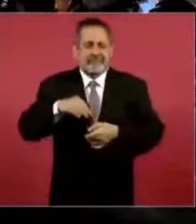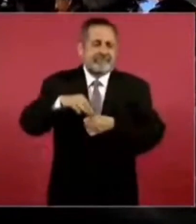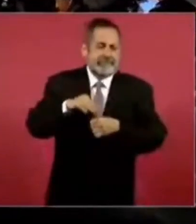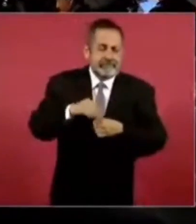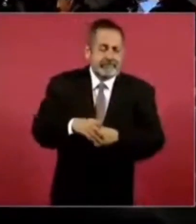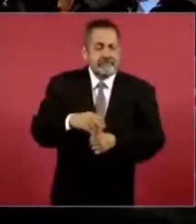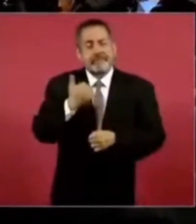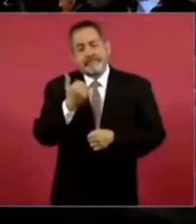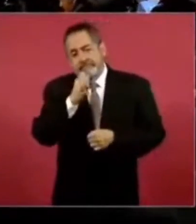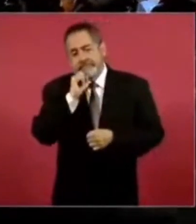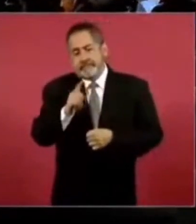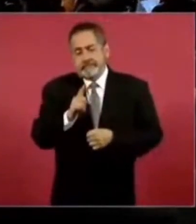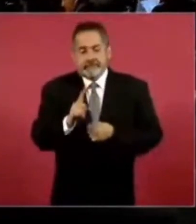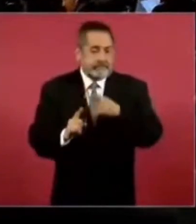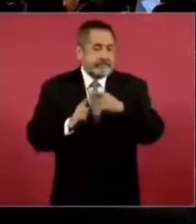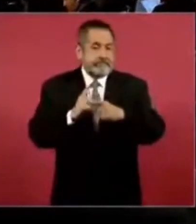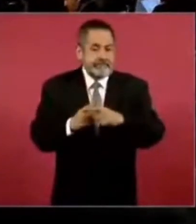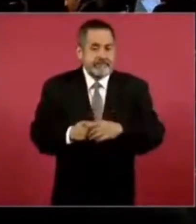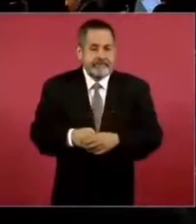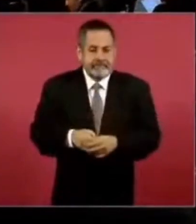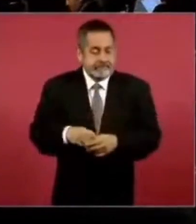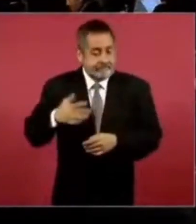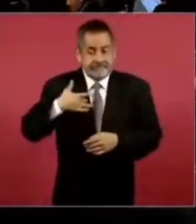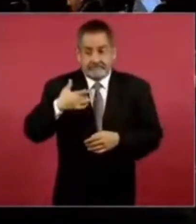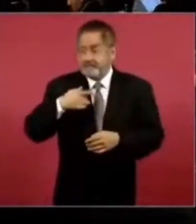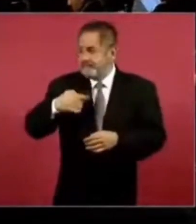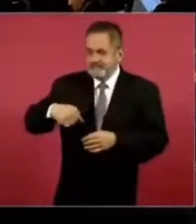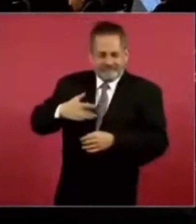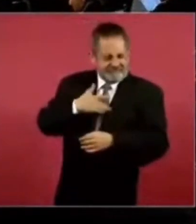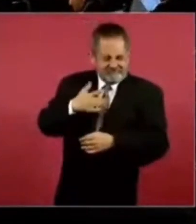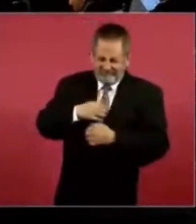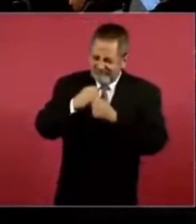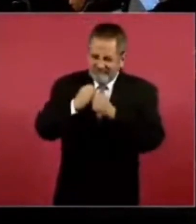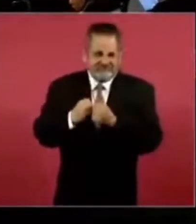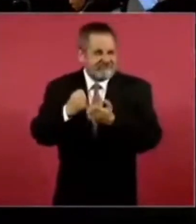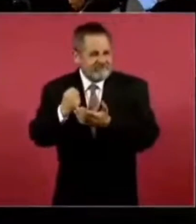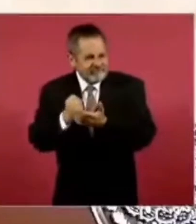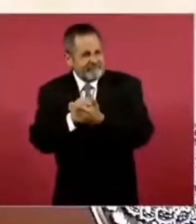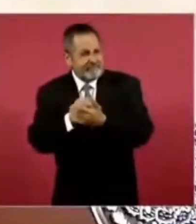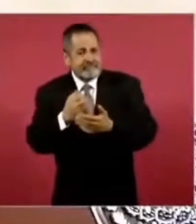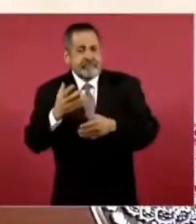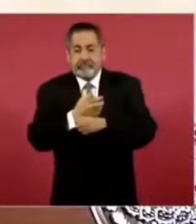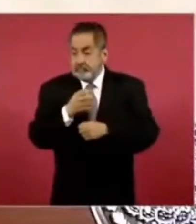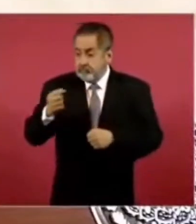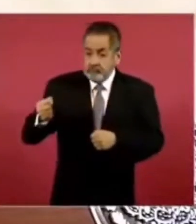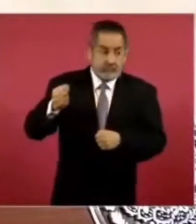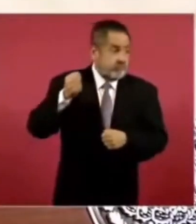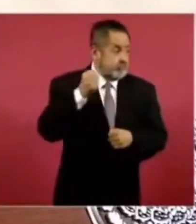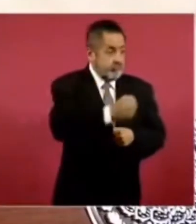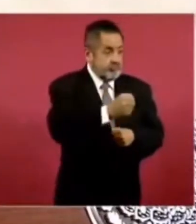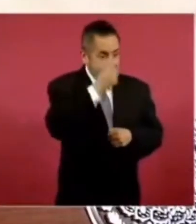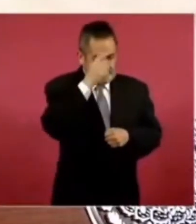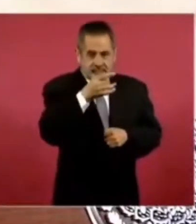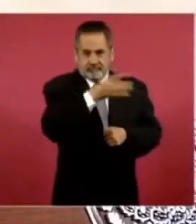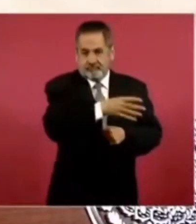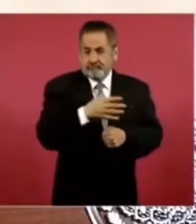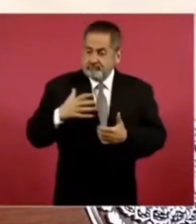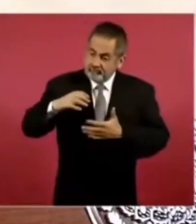favorable y dijimos Ahora sí y postulamos a un buen